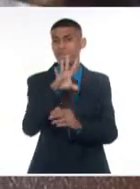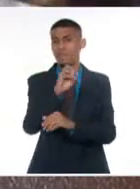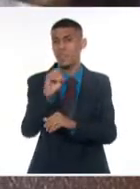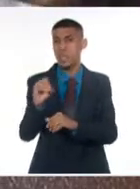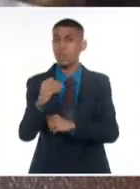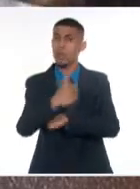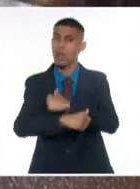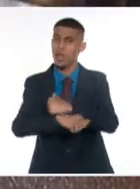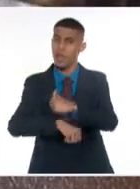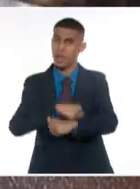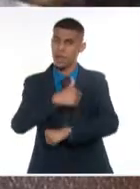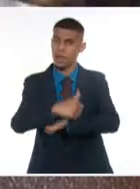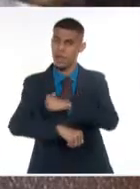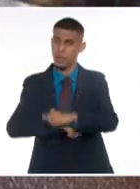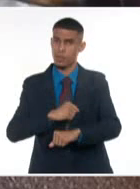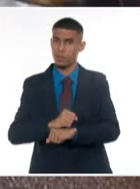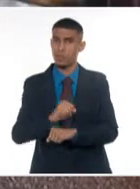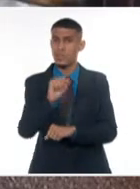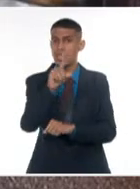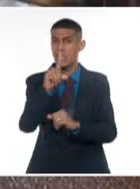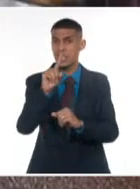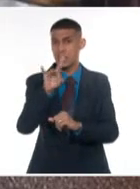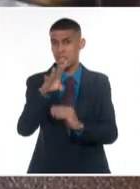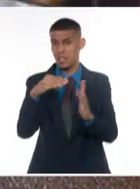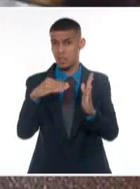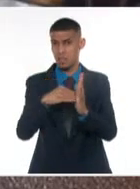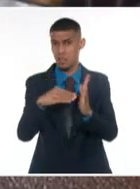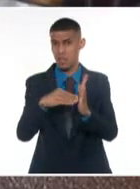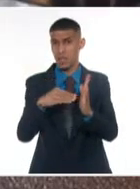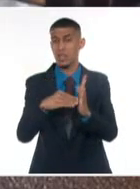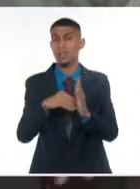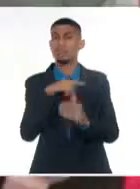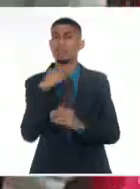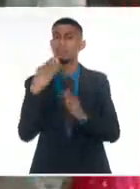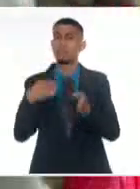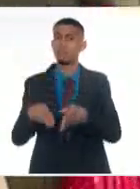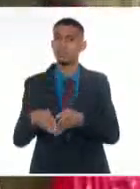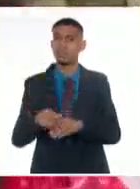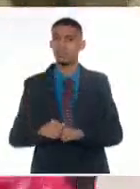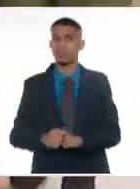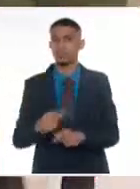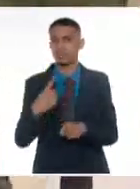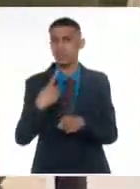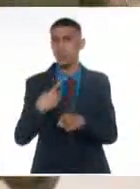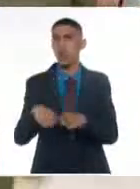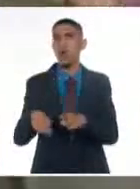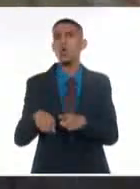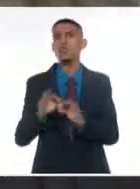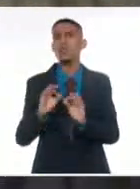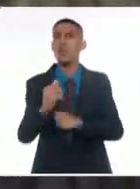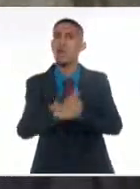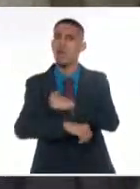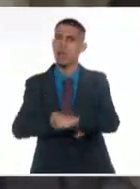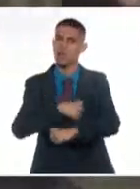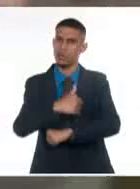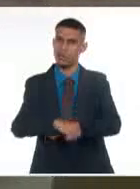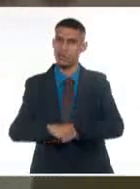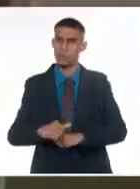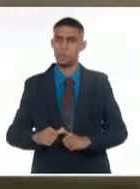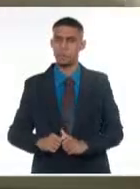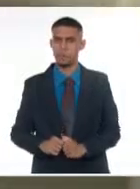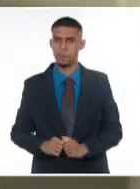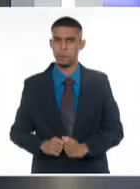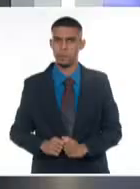de 15.000 palestinos han muerto y unos 36.000 han resultado lesionados en Gaza, de acuerdo con cifras actualizadas.